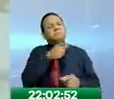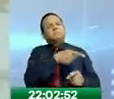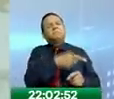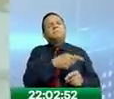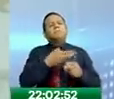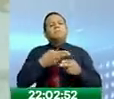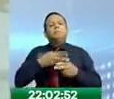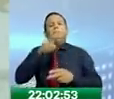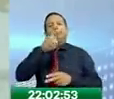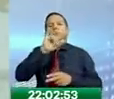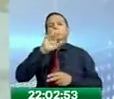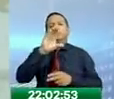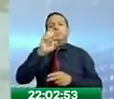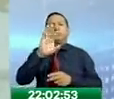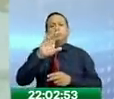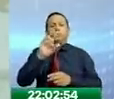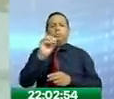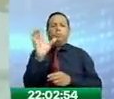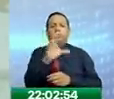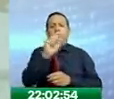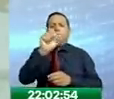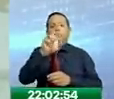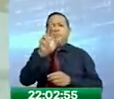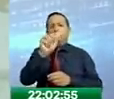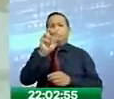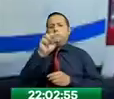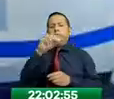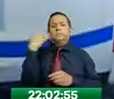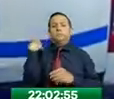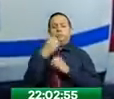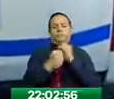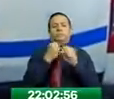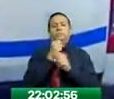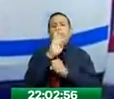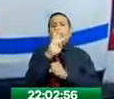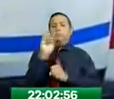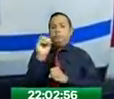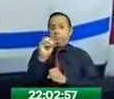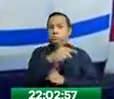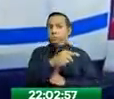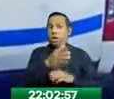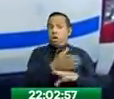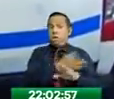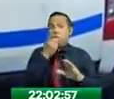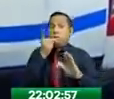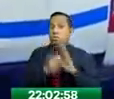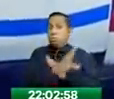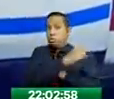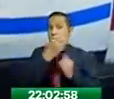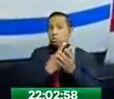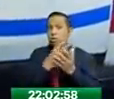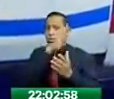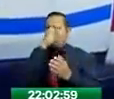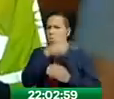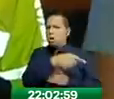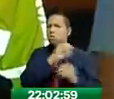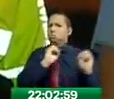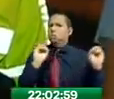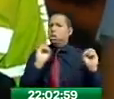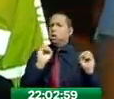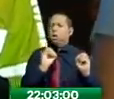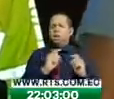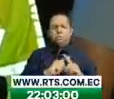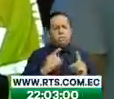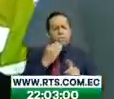de 40 años. No registra antecedentes penales. Sin embargo, se presume que la muerte guarde relación con